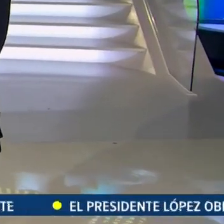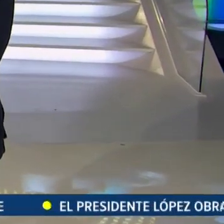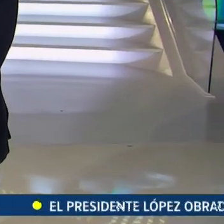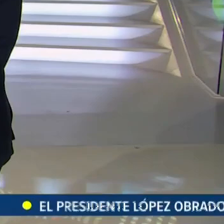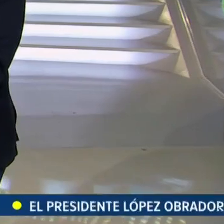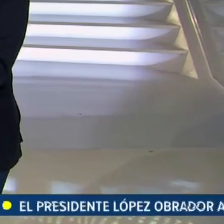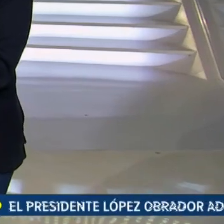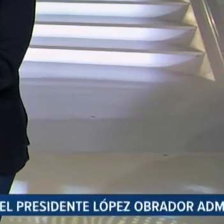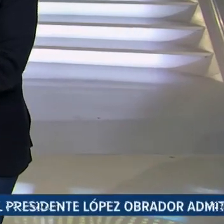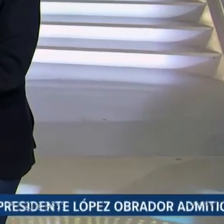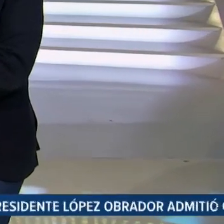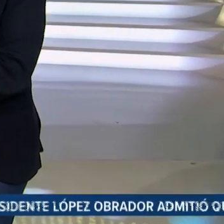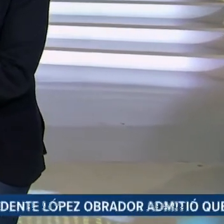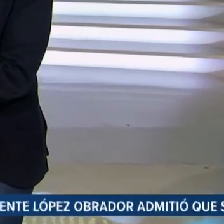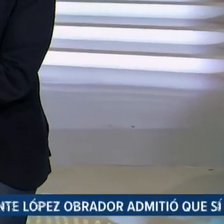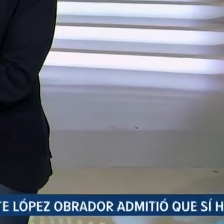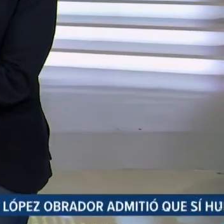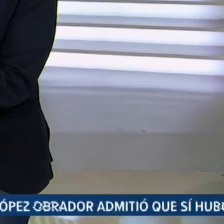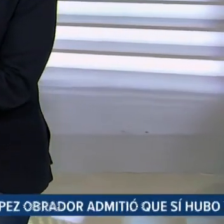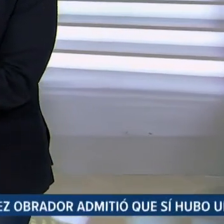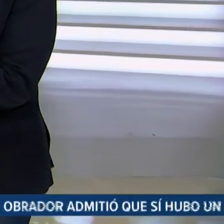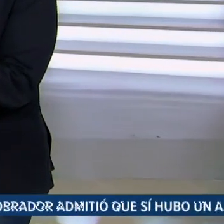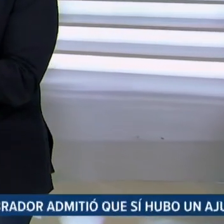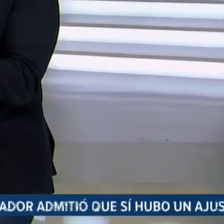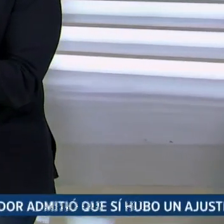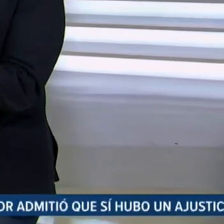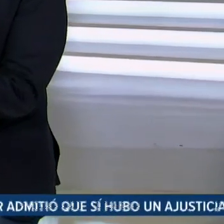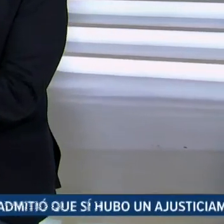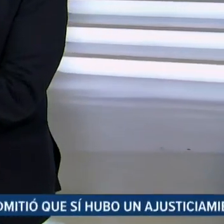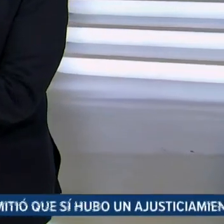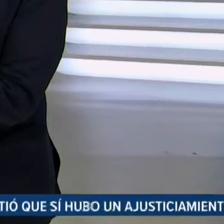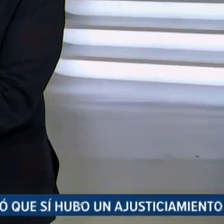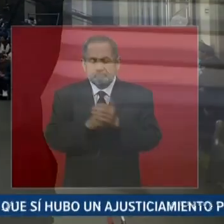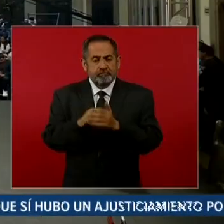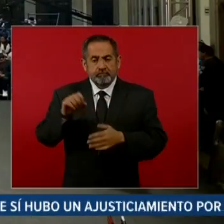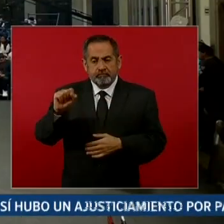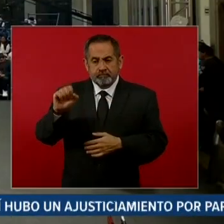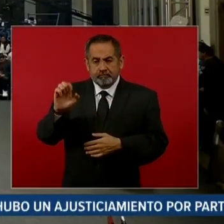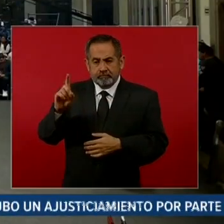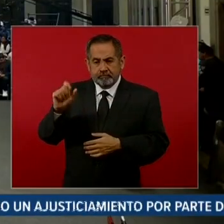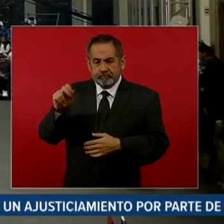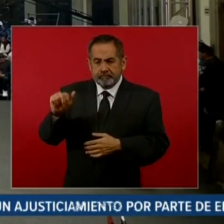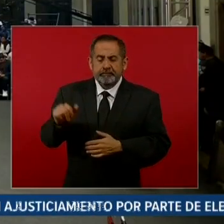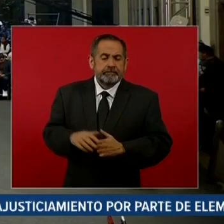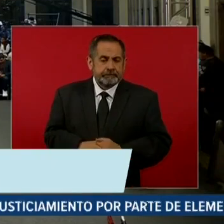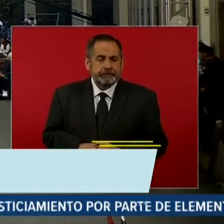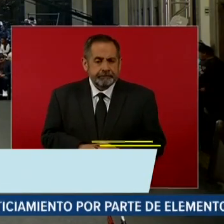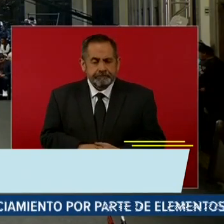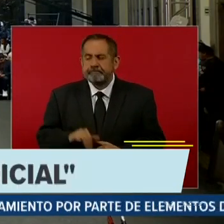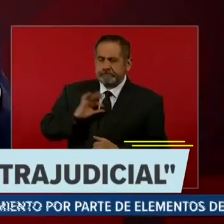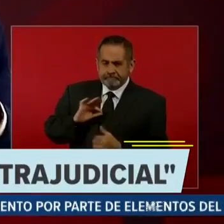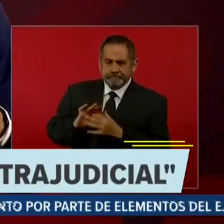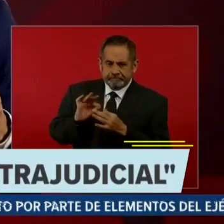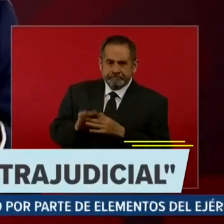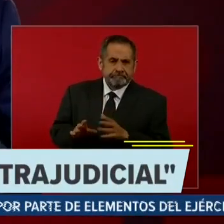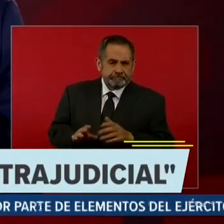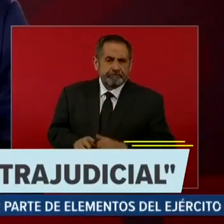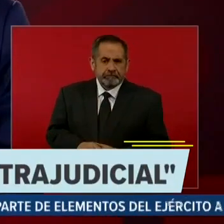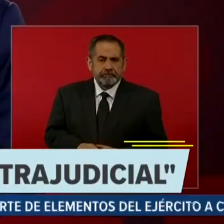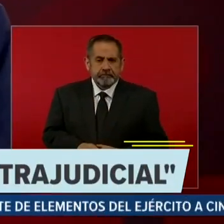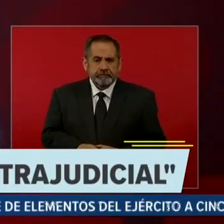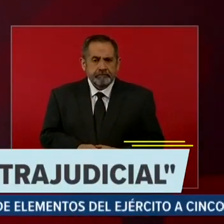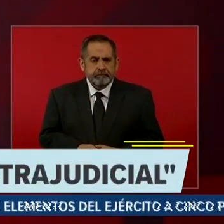si hubo una justiciamiento por parte de elementos del ejército a cinco presuntos delincuentes el pasado 18 de mayo Nuevo Laredo Tamaulipas